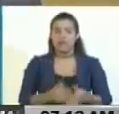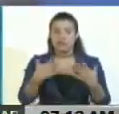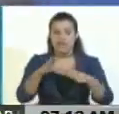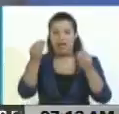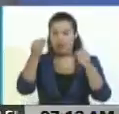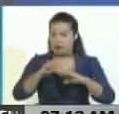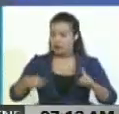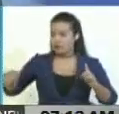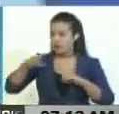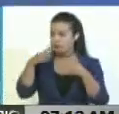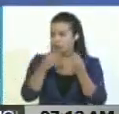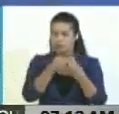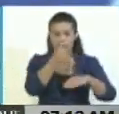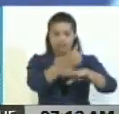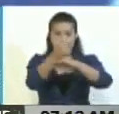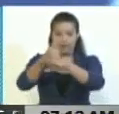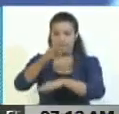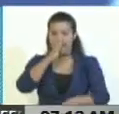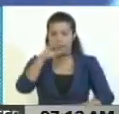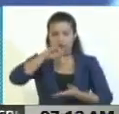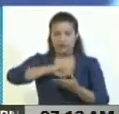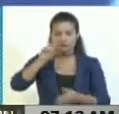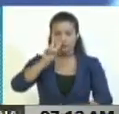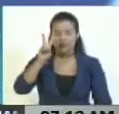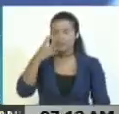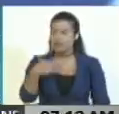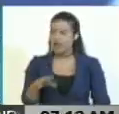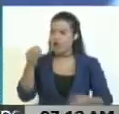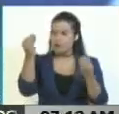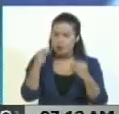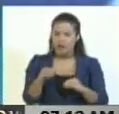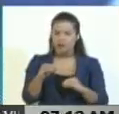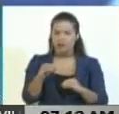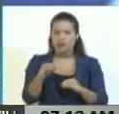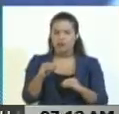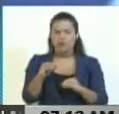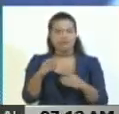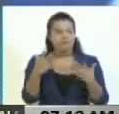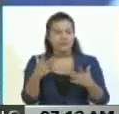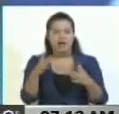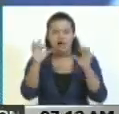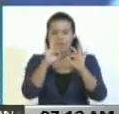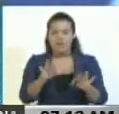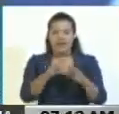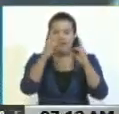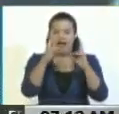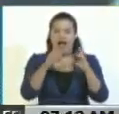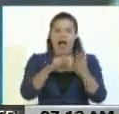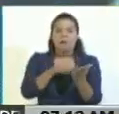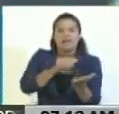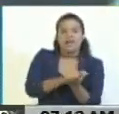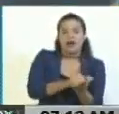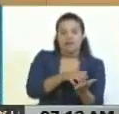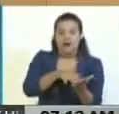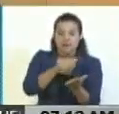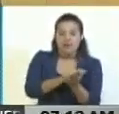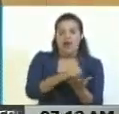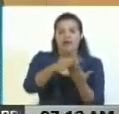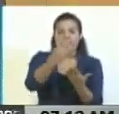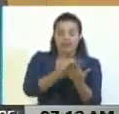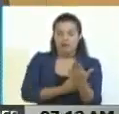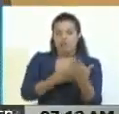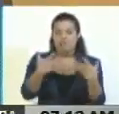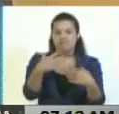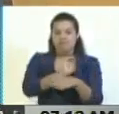acordado con las autoridades del Banco Central de Venezuela un mecanismo de aplicación del decreto de emergencia sobre el billete de 100